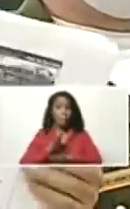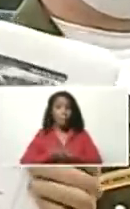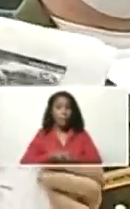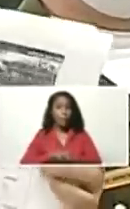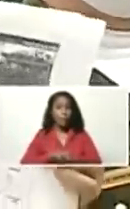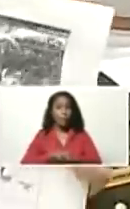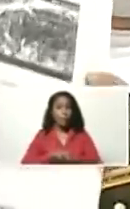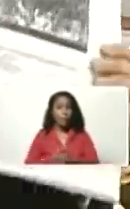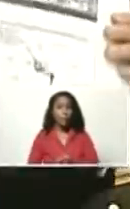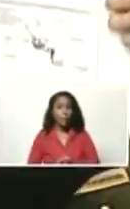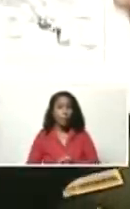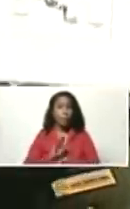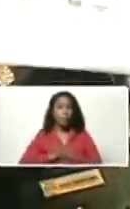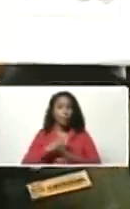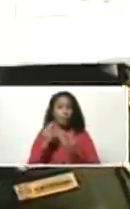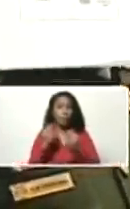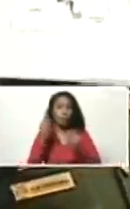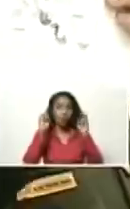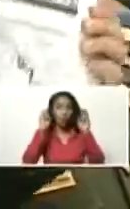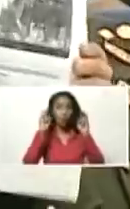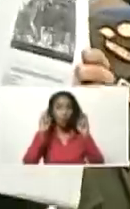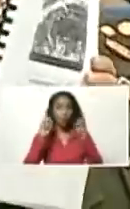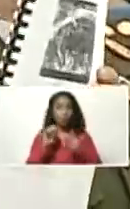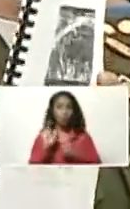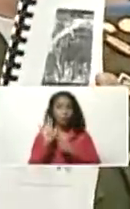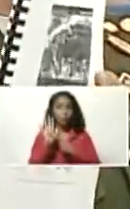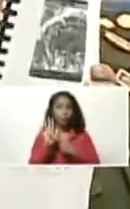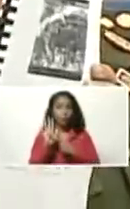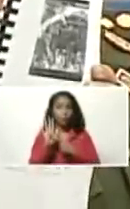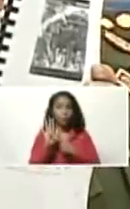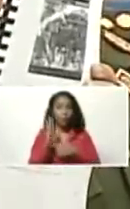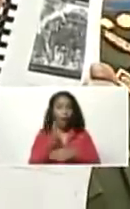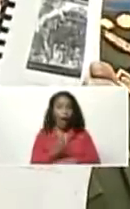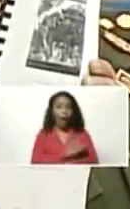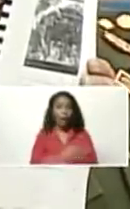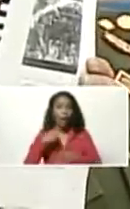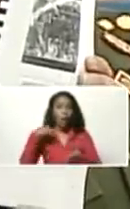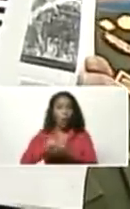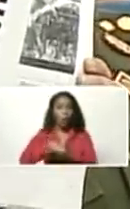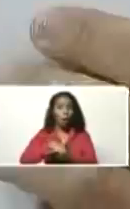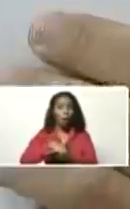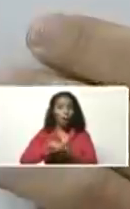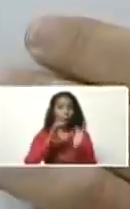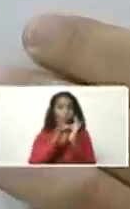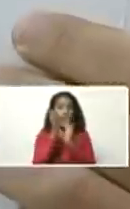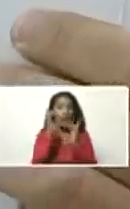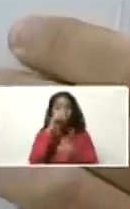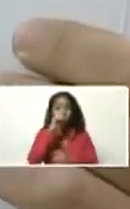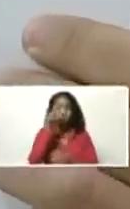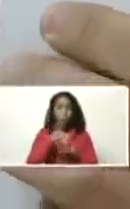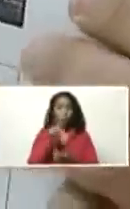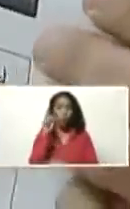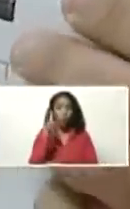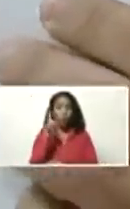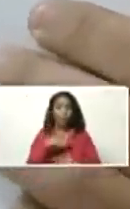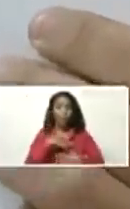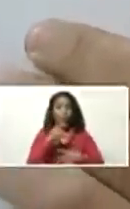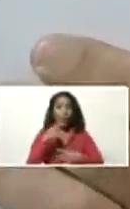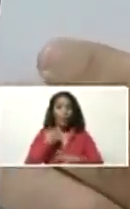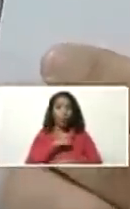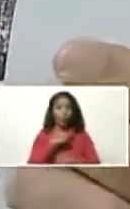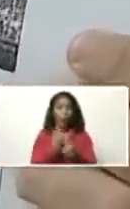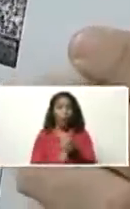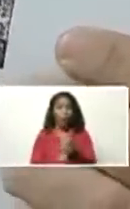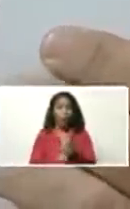deje pasar. Yo sé que son muchos temas, ¿no? ¿De qué se trata? Previo al golpe de abril, en el año 2001, le interesan mucho a nuestros hermanos